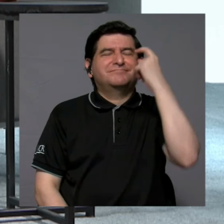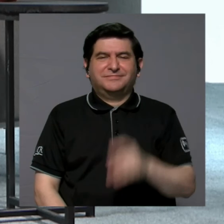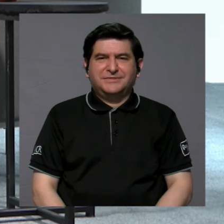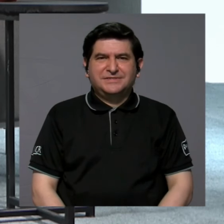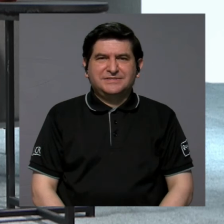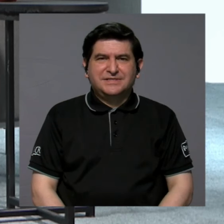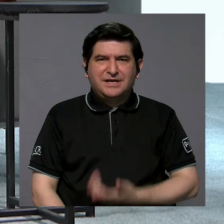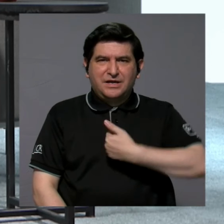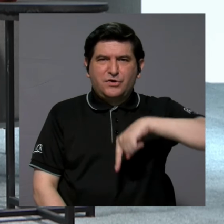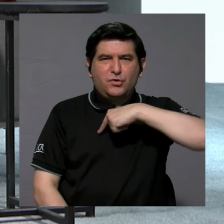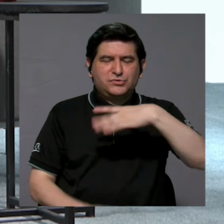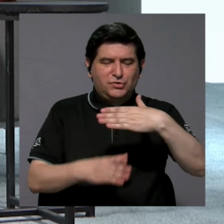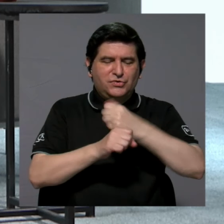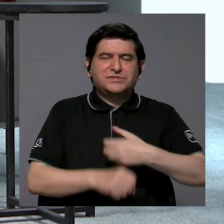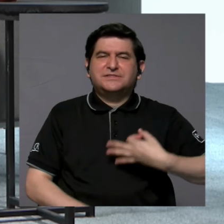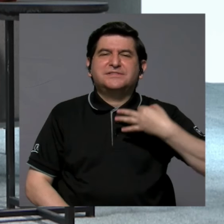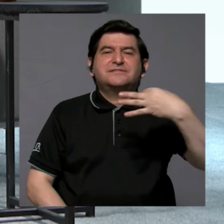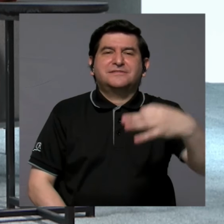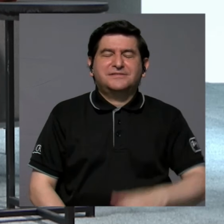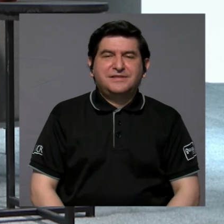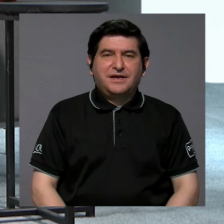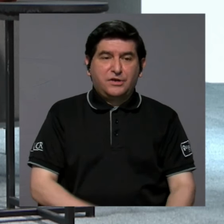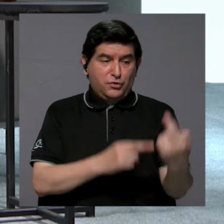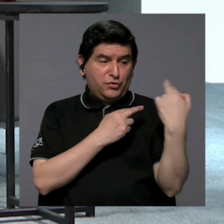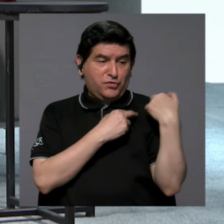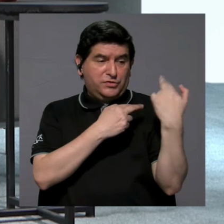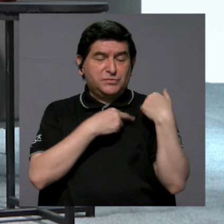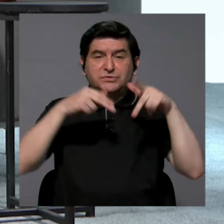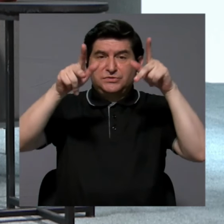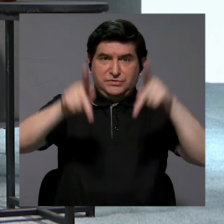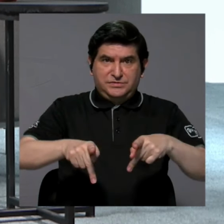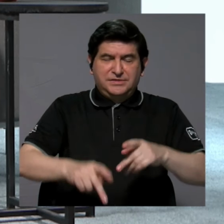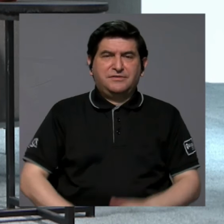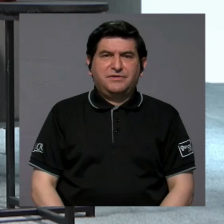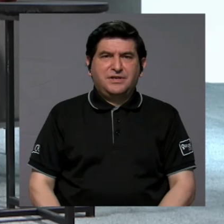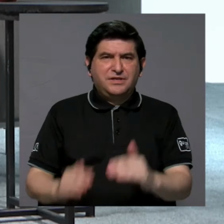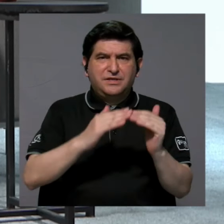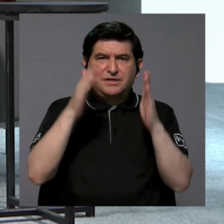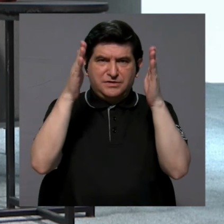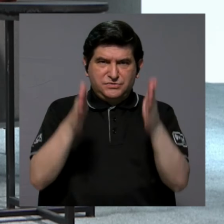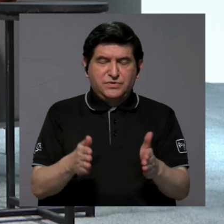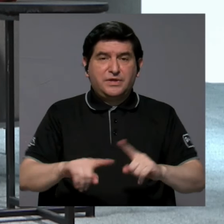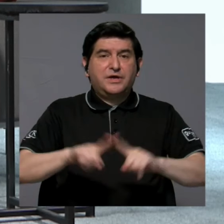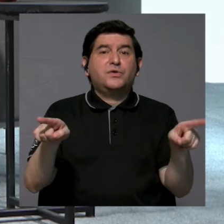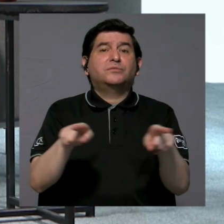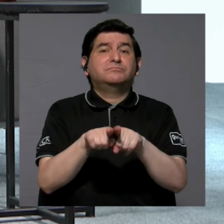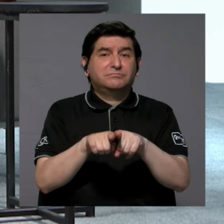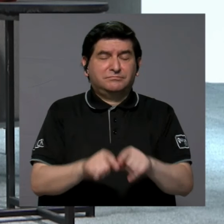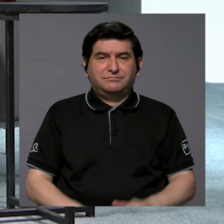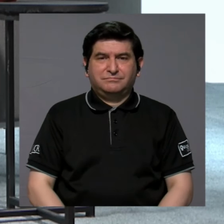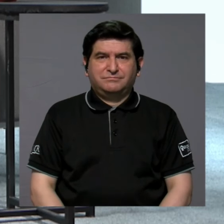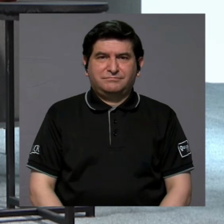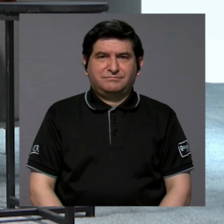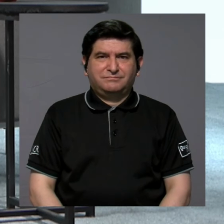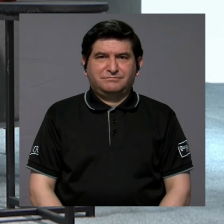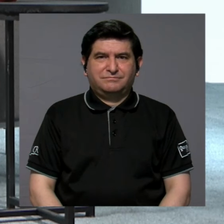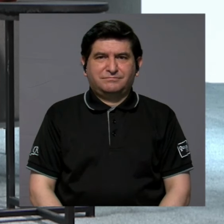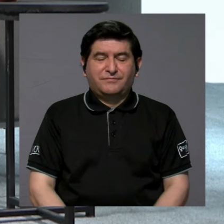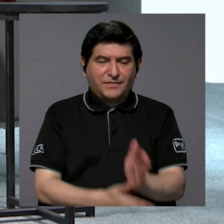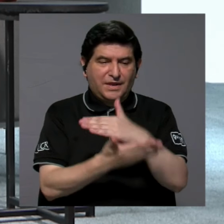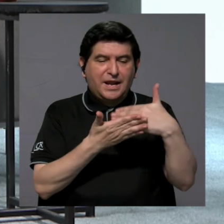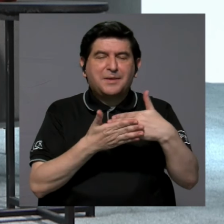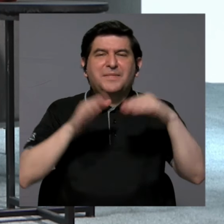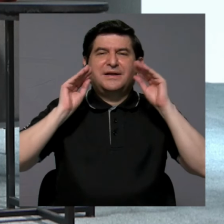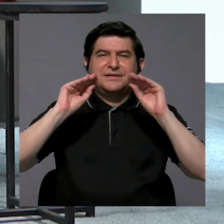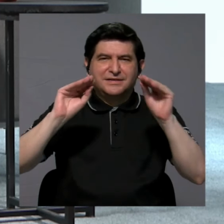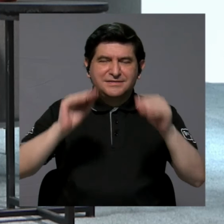en términos de lo que hacemos cotidianamente. O sea, tenemos responsabilidad las personas, ciudadanas, pero también la